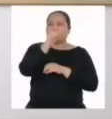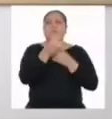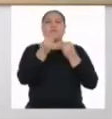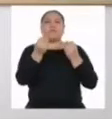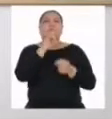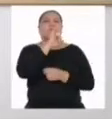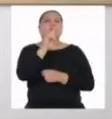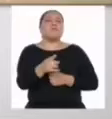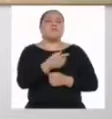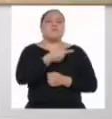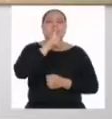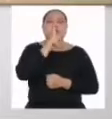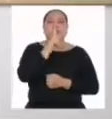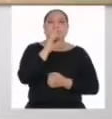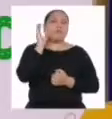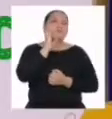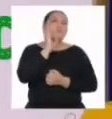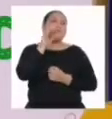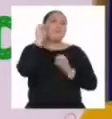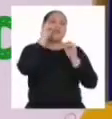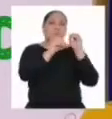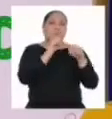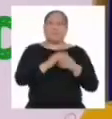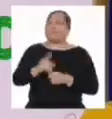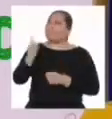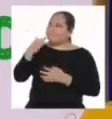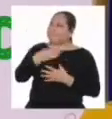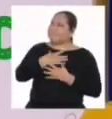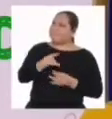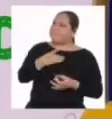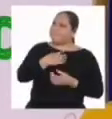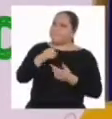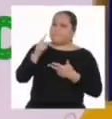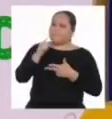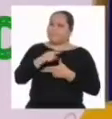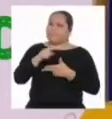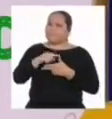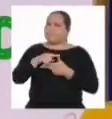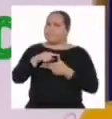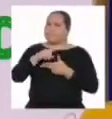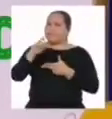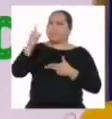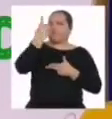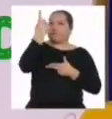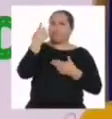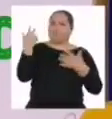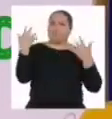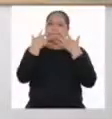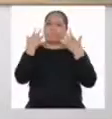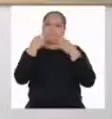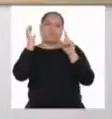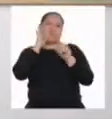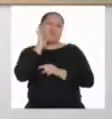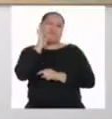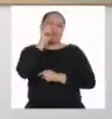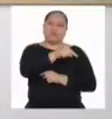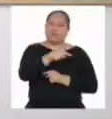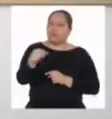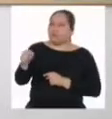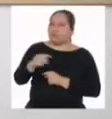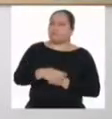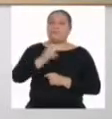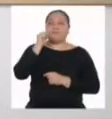hídricos, contaminación, entre otros. Interesante. La primera causa es el temor a la contaminación. Así